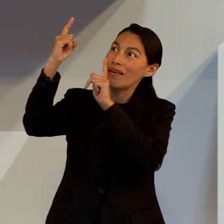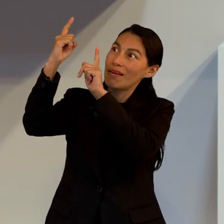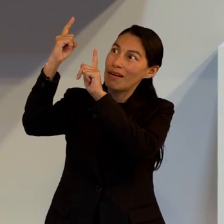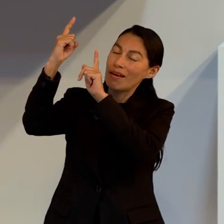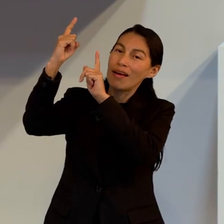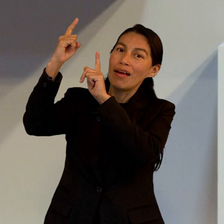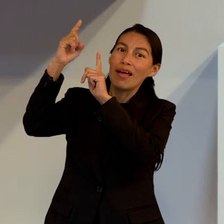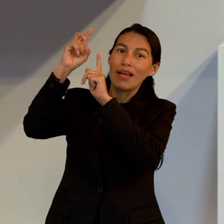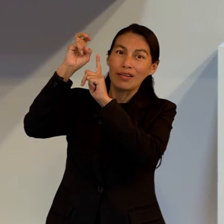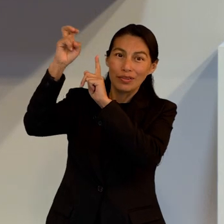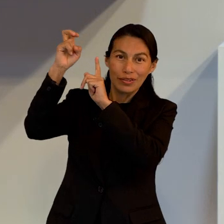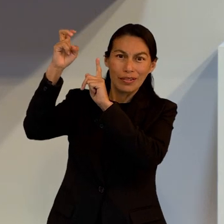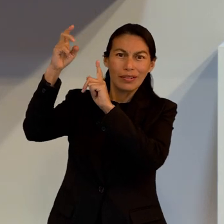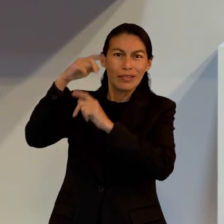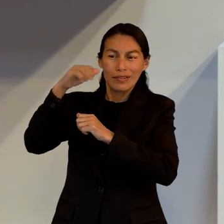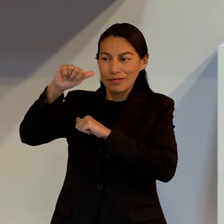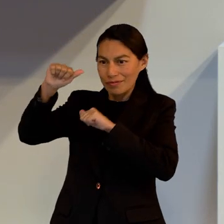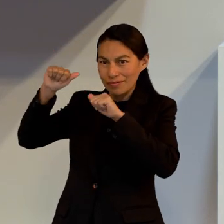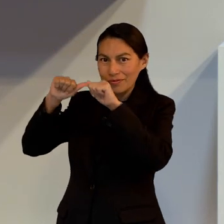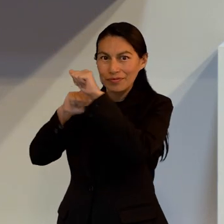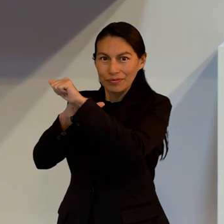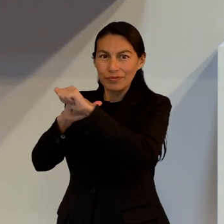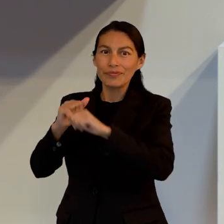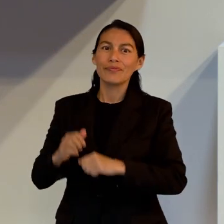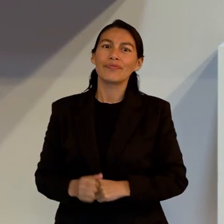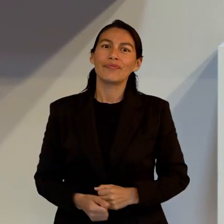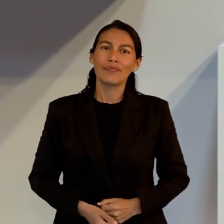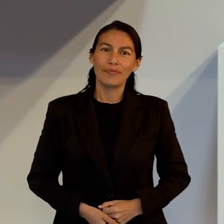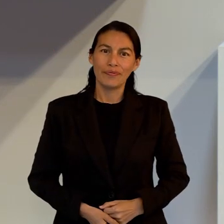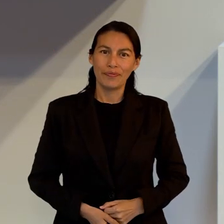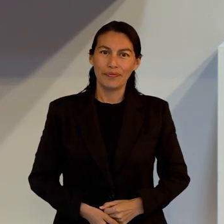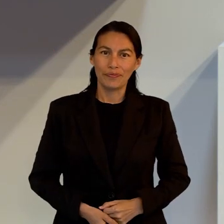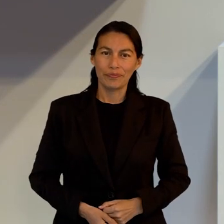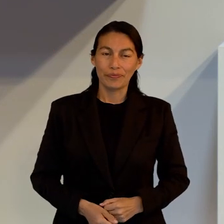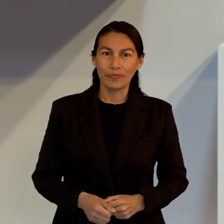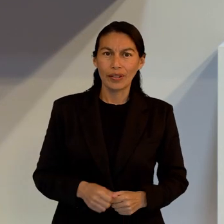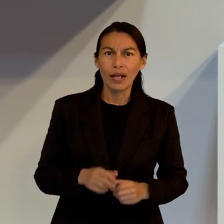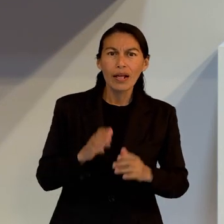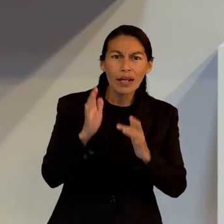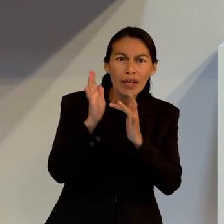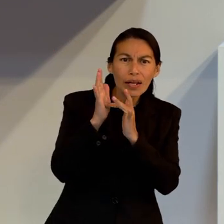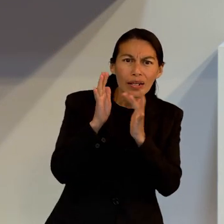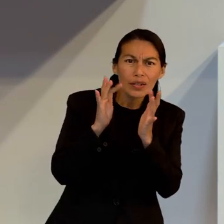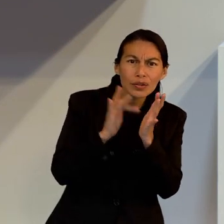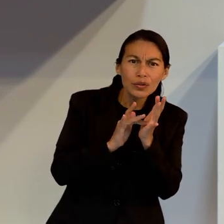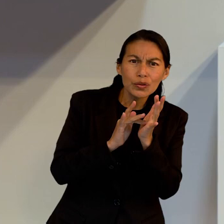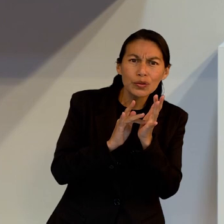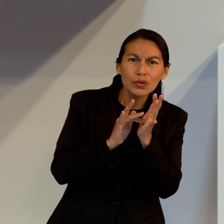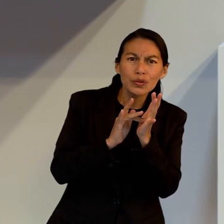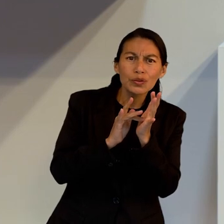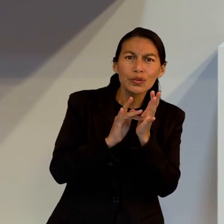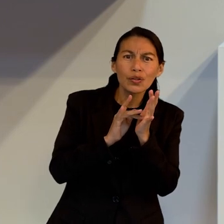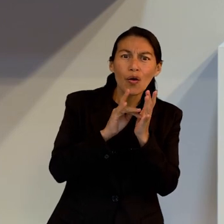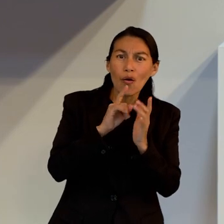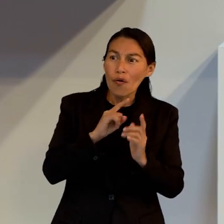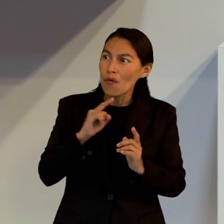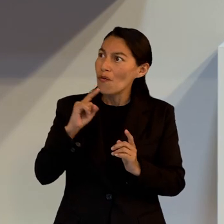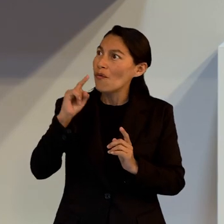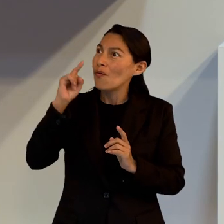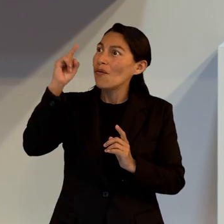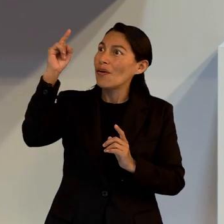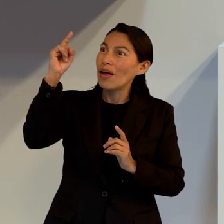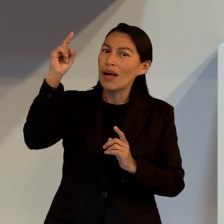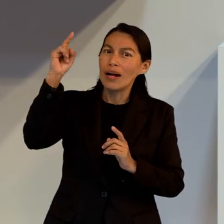presentarse ahora por nosotros ante dios la sesión de jesús al cielo es